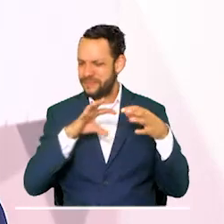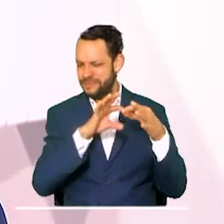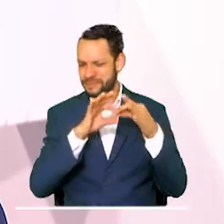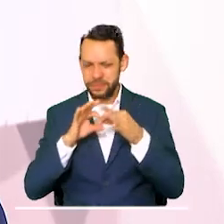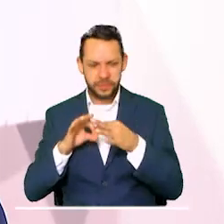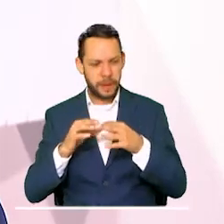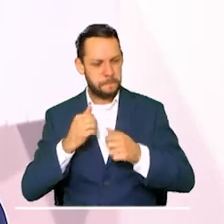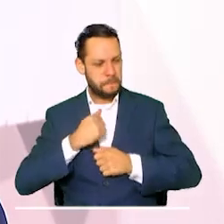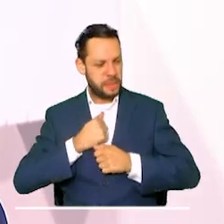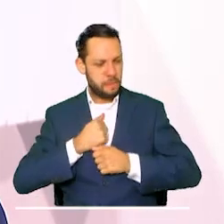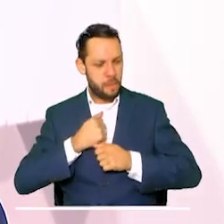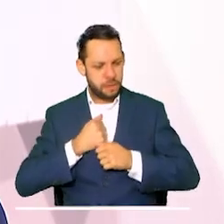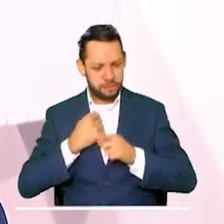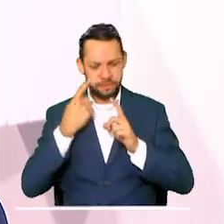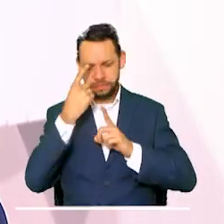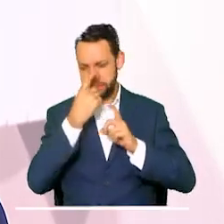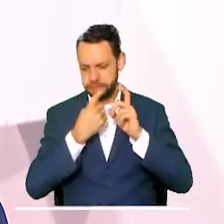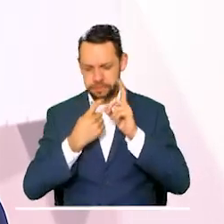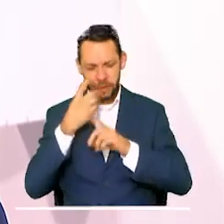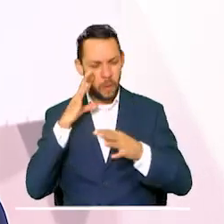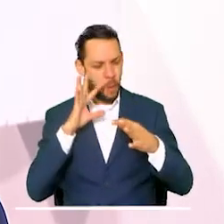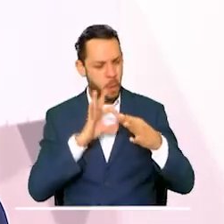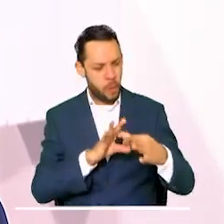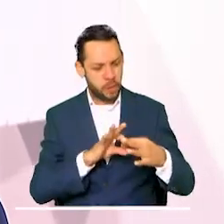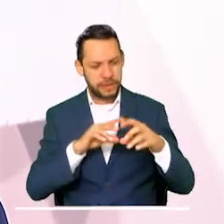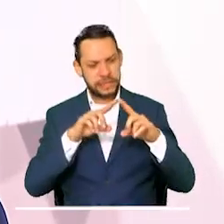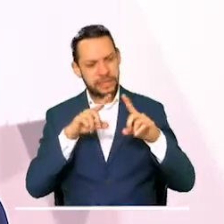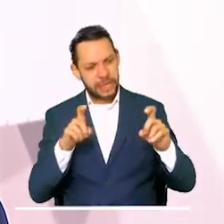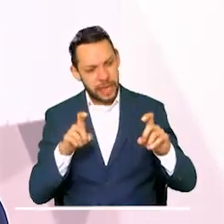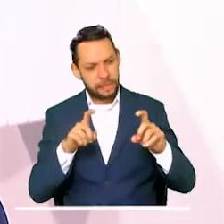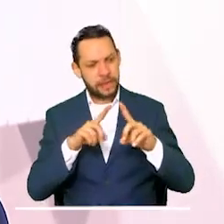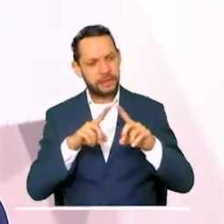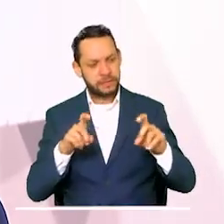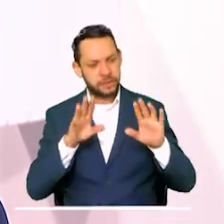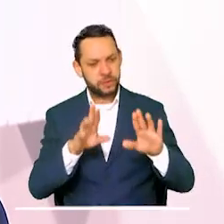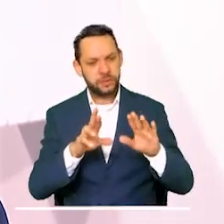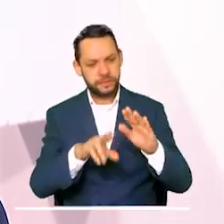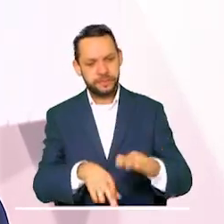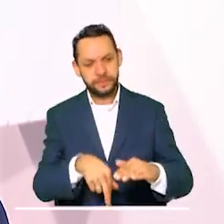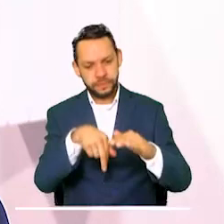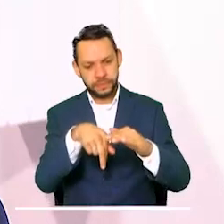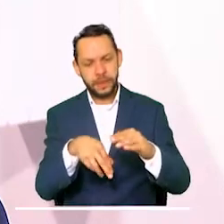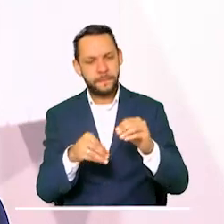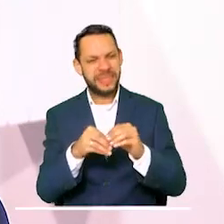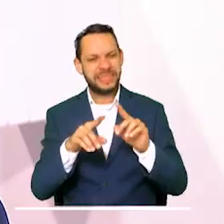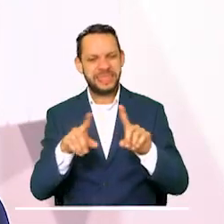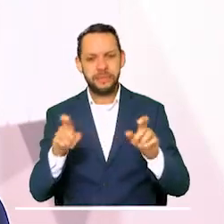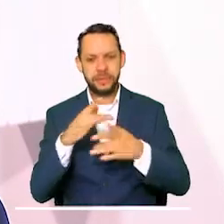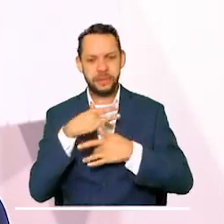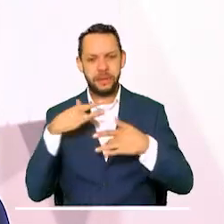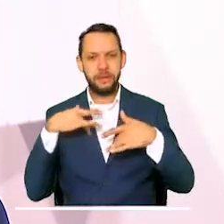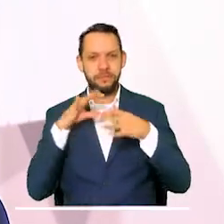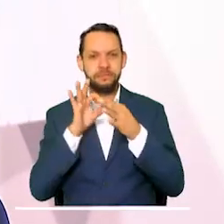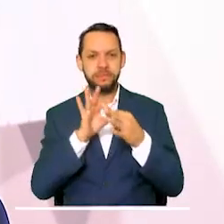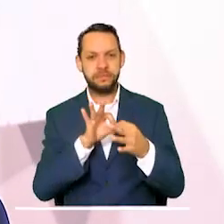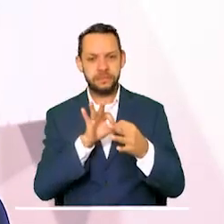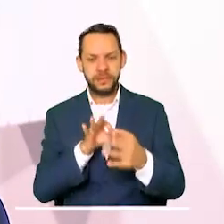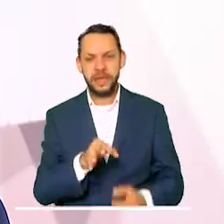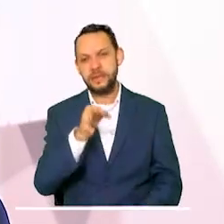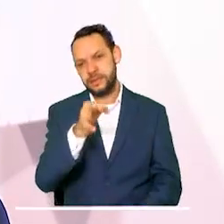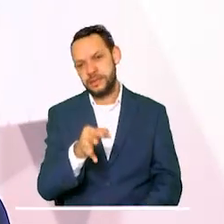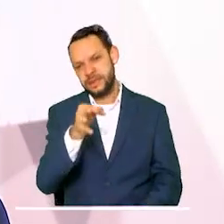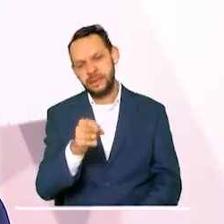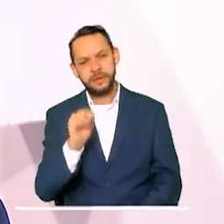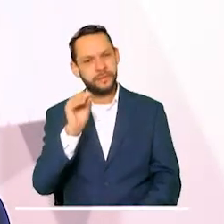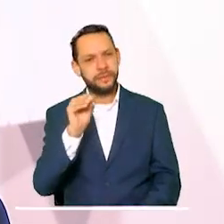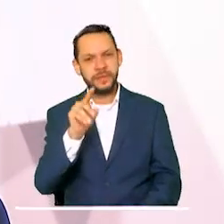con el tema de la resiliencia y de la salud, porque ustedes saben, cuando hablamos de salud siempre vamos a